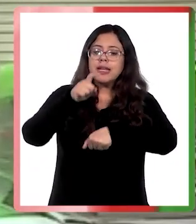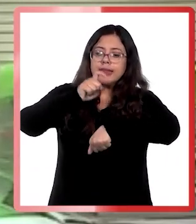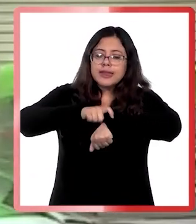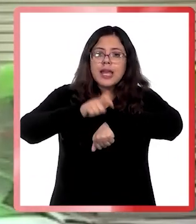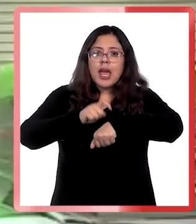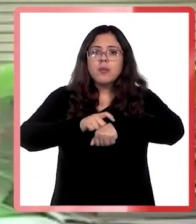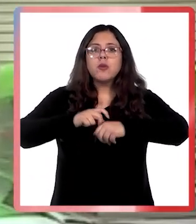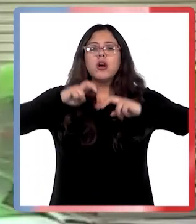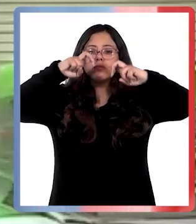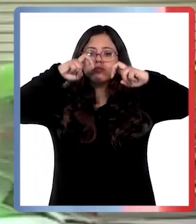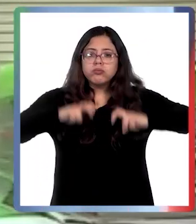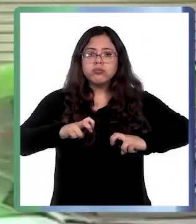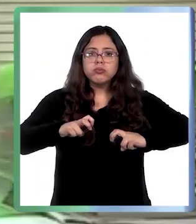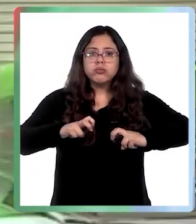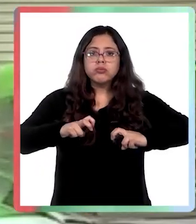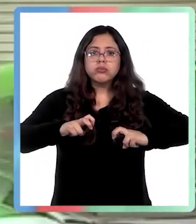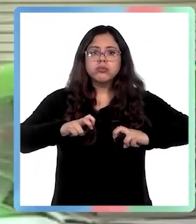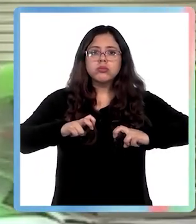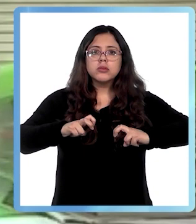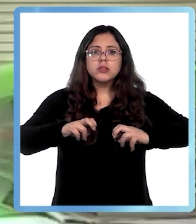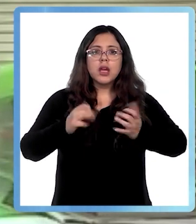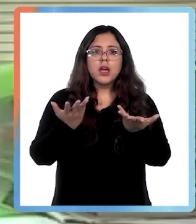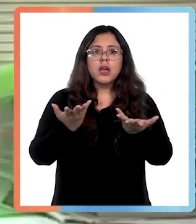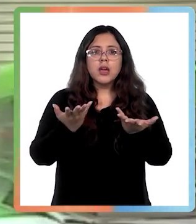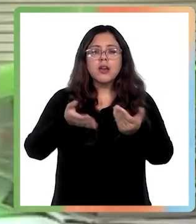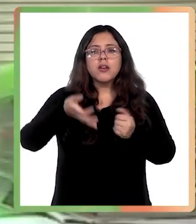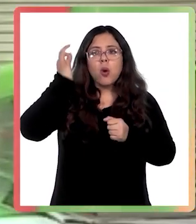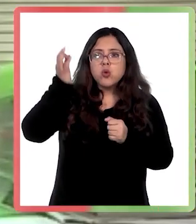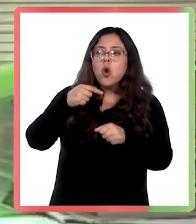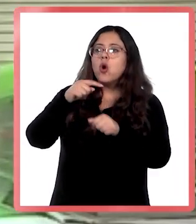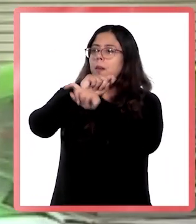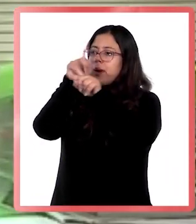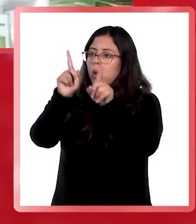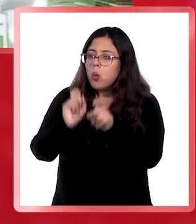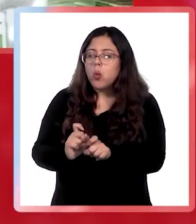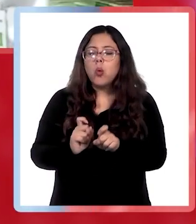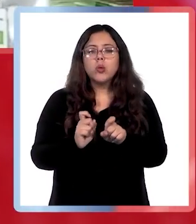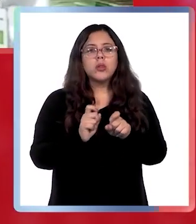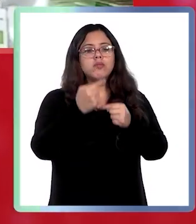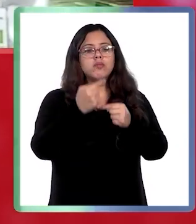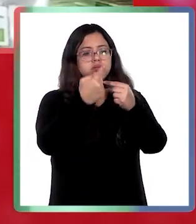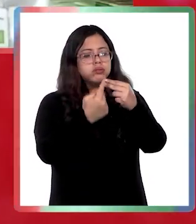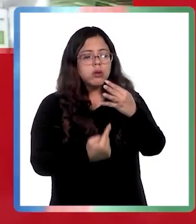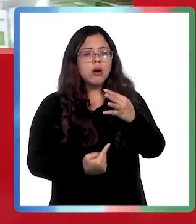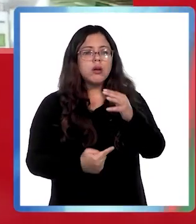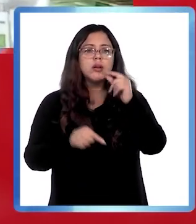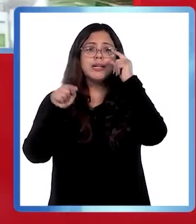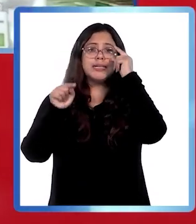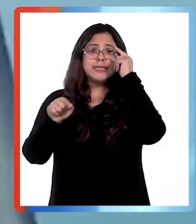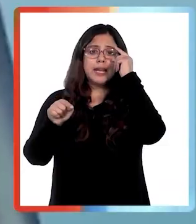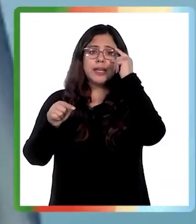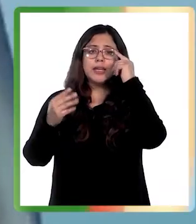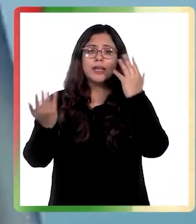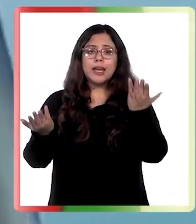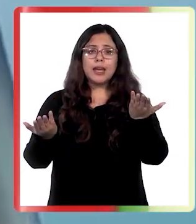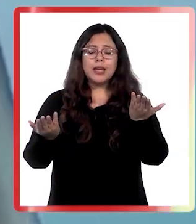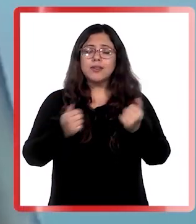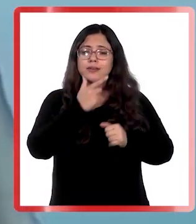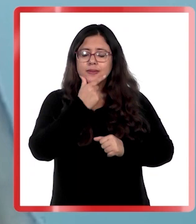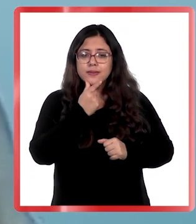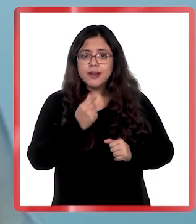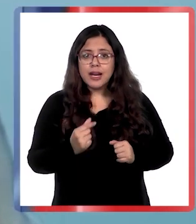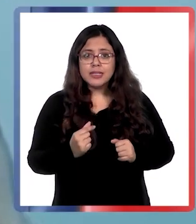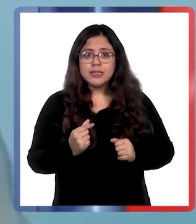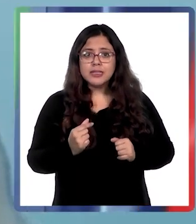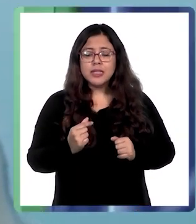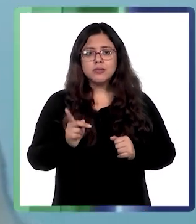sentarse, reuniones, consultas, ¿no es cierto? Van en movimiento y no siempre es fácil tener todo ese tiempo.